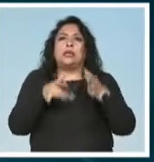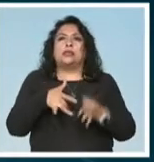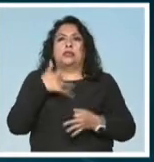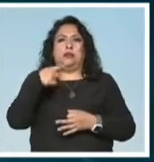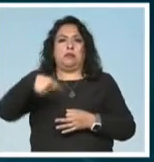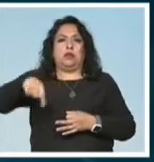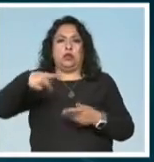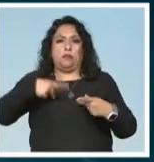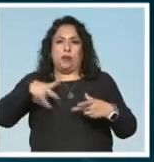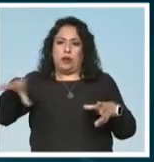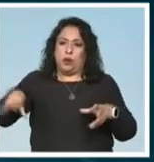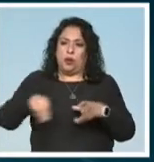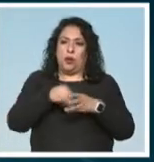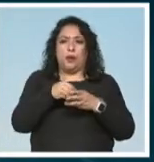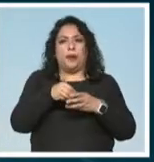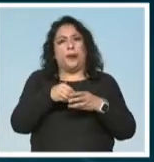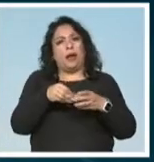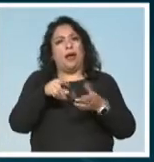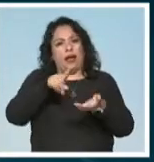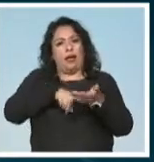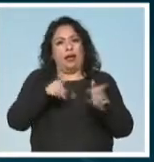de su gente.